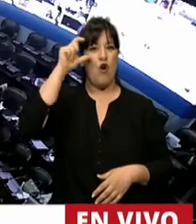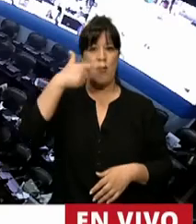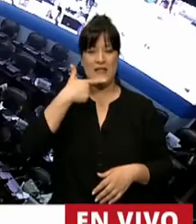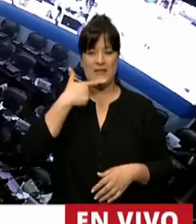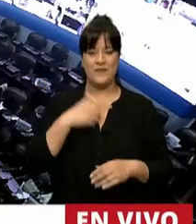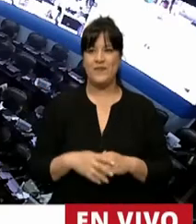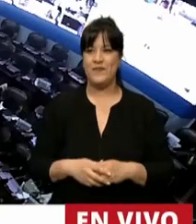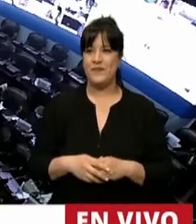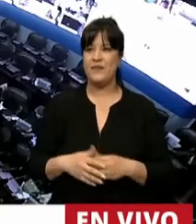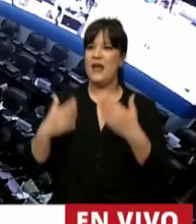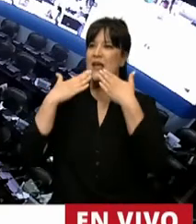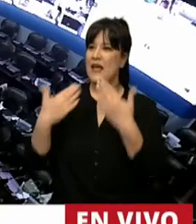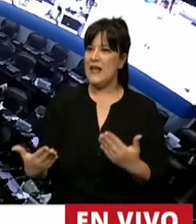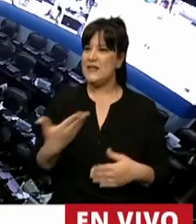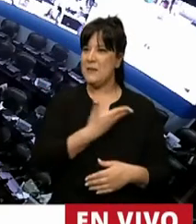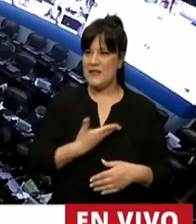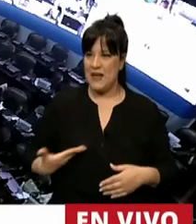Gracias, señor presidente.